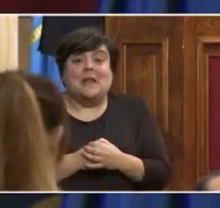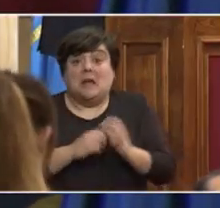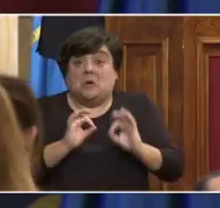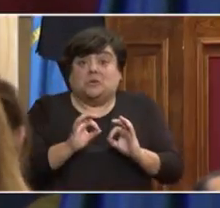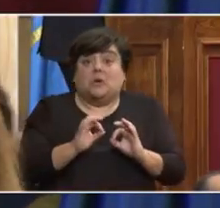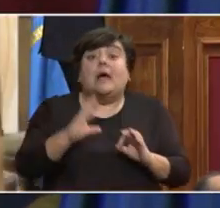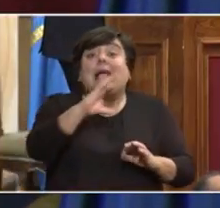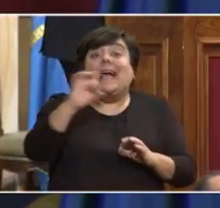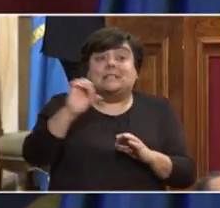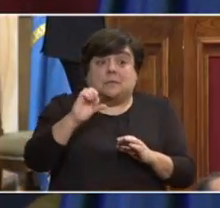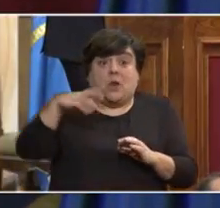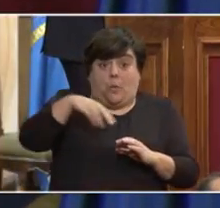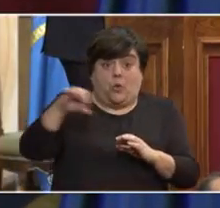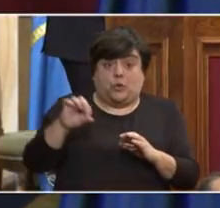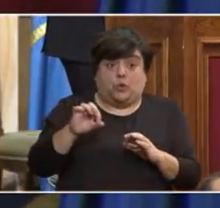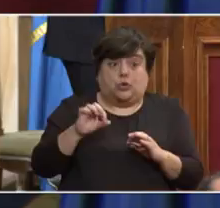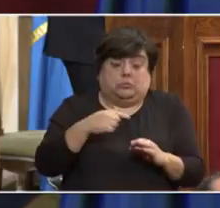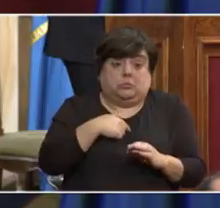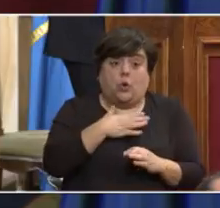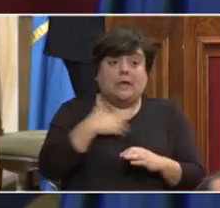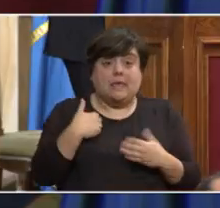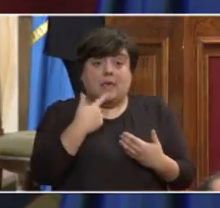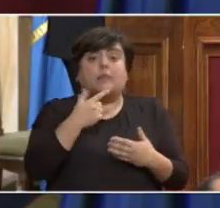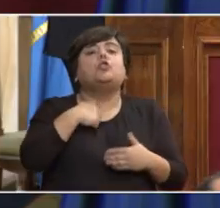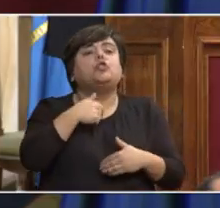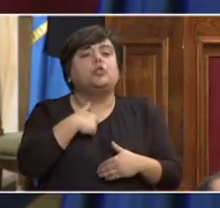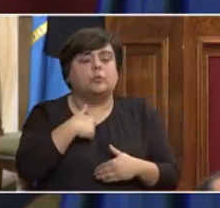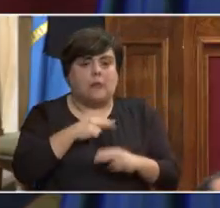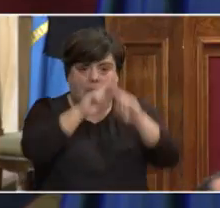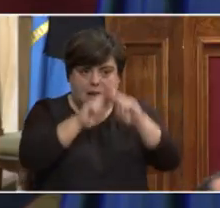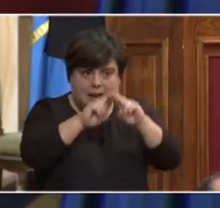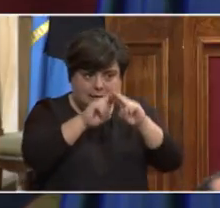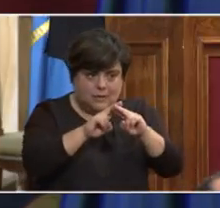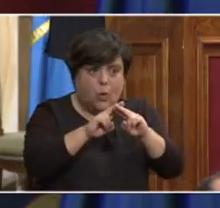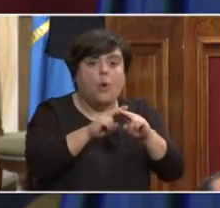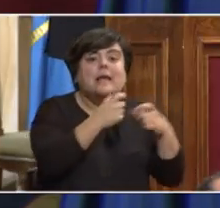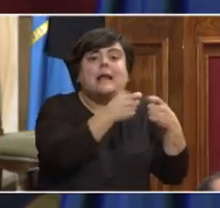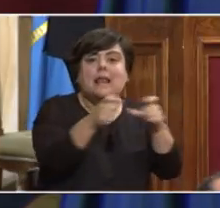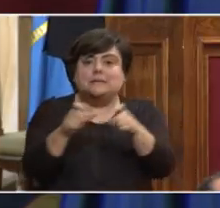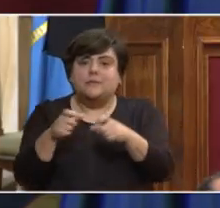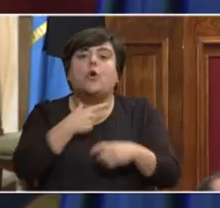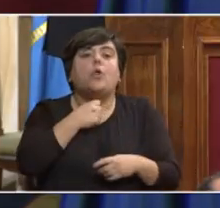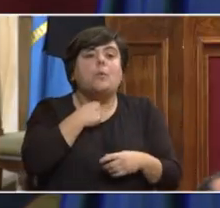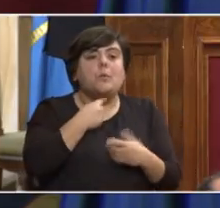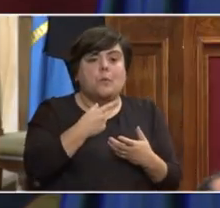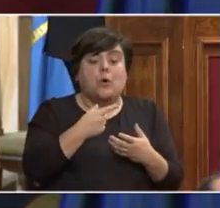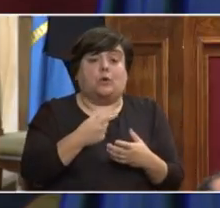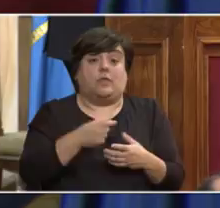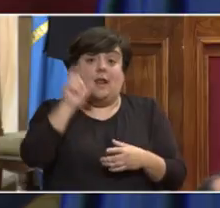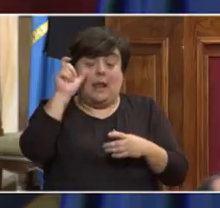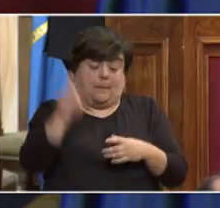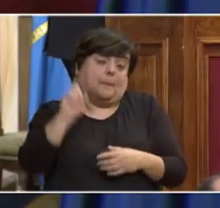Puesto que Casimiro Montoto se ha negado a hacerlo, me corresponde a mí el honor de analizar y clasificar el humor en las composiciones de Mastropiero y